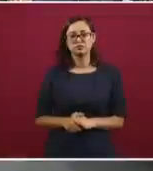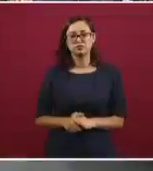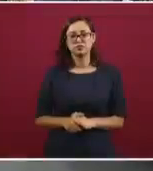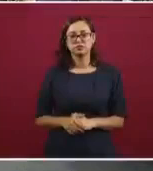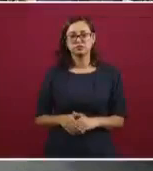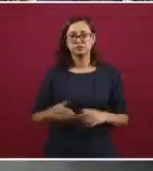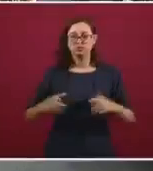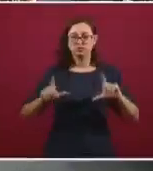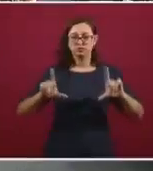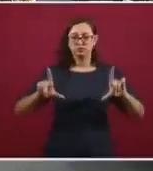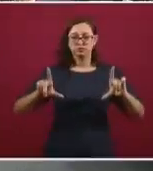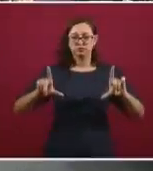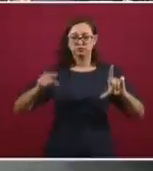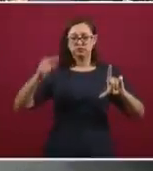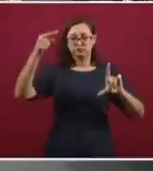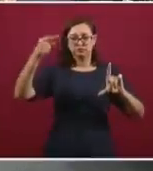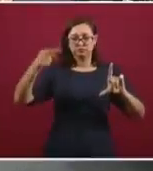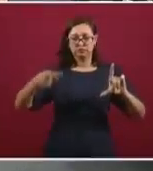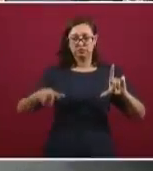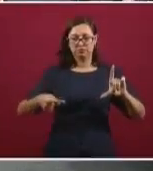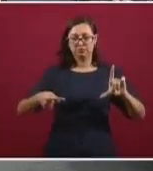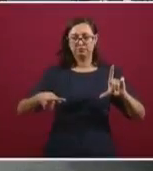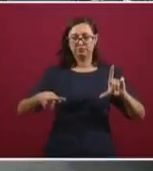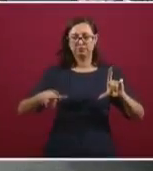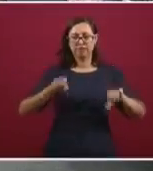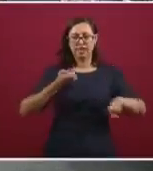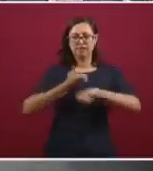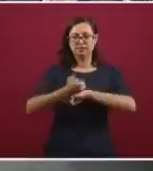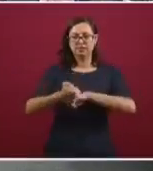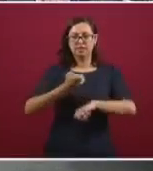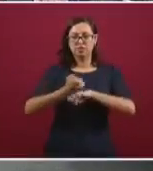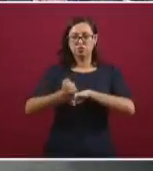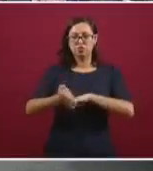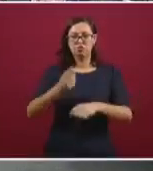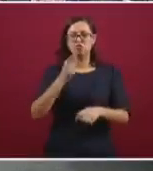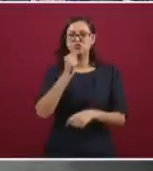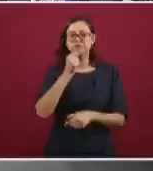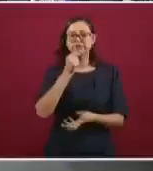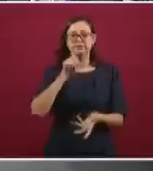hasta abajo, el número de policías estatales.